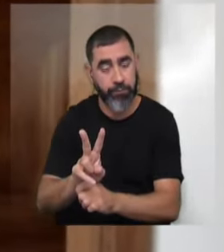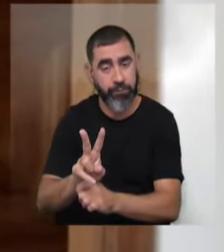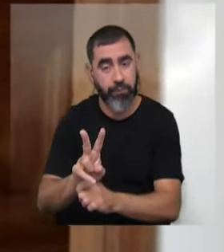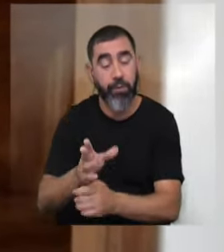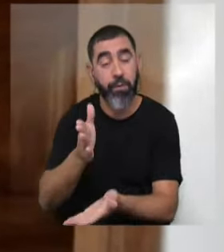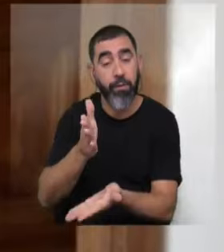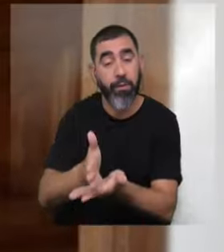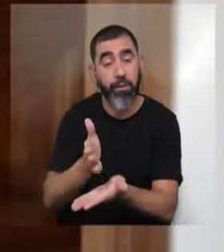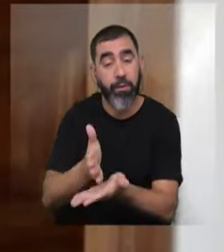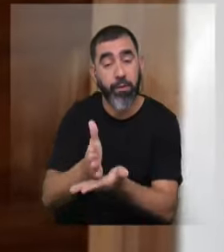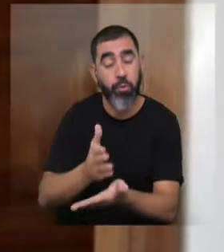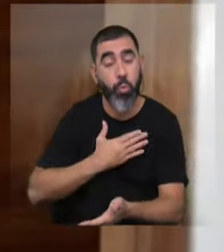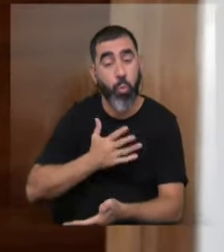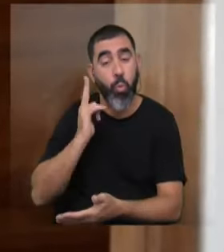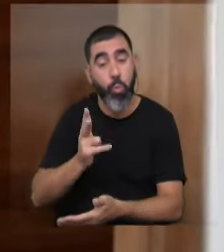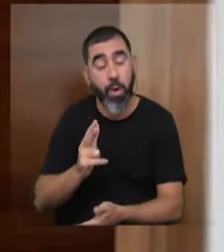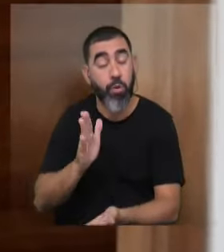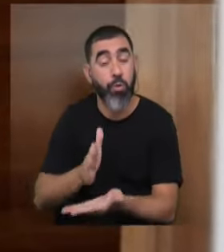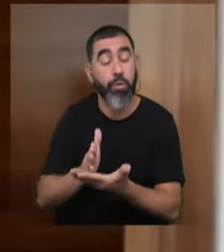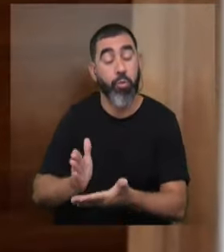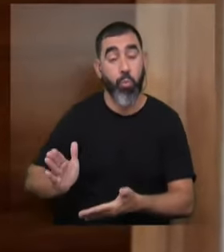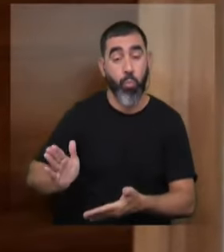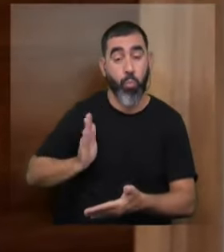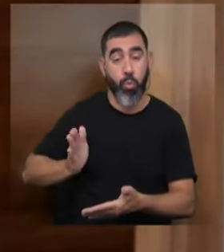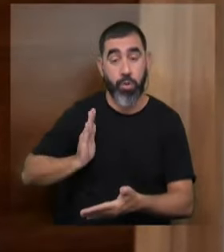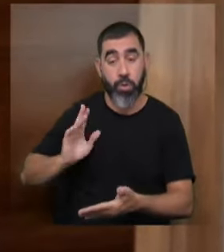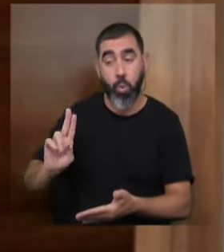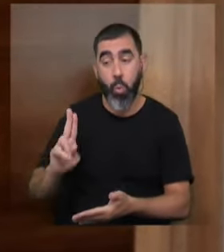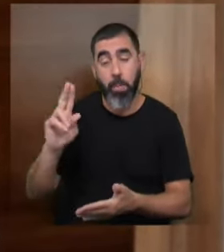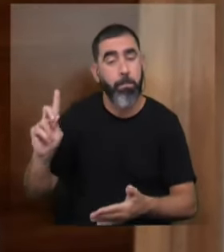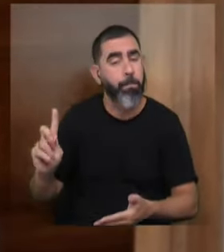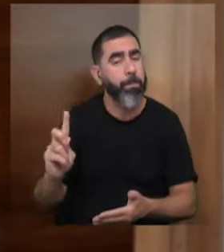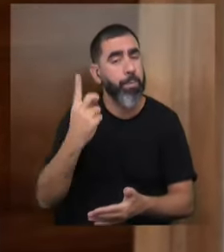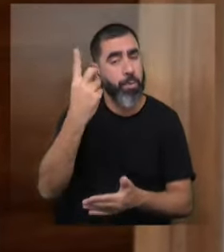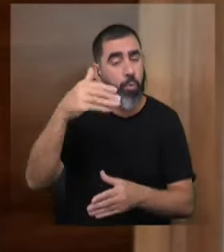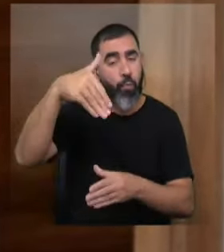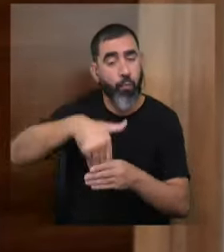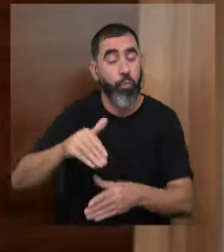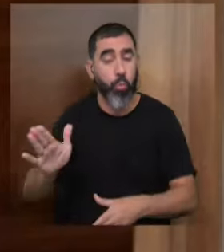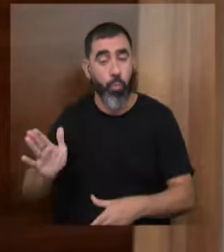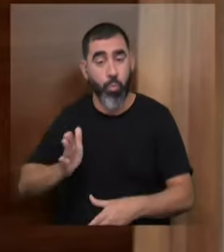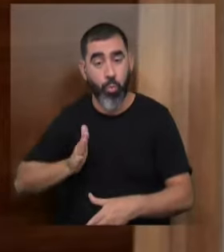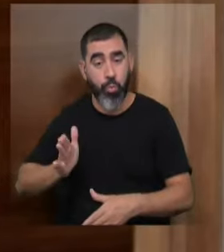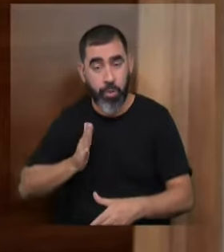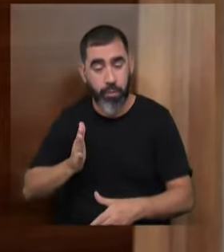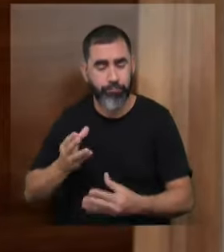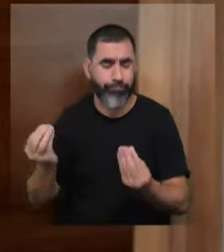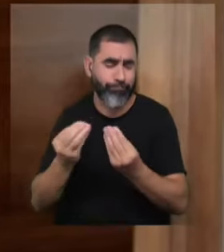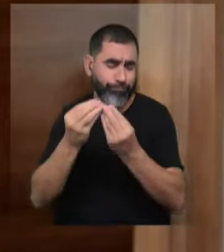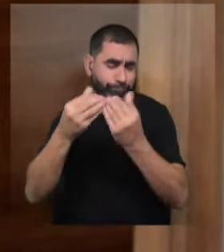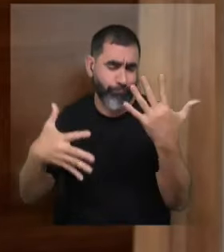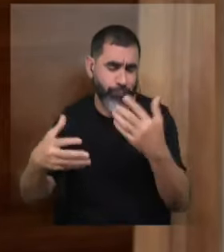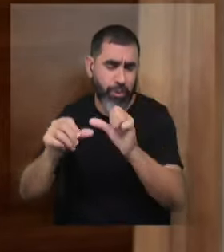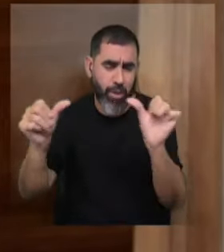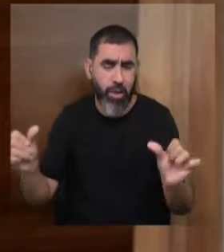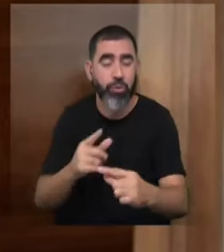los derechos humanos de las mujeres. Uruguay fue pionero en el voto femenino y en muchas